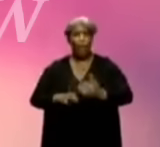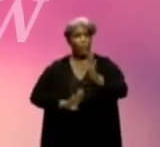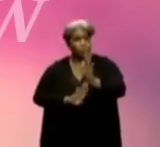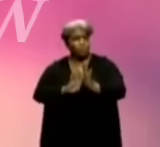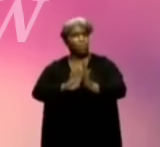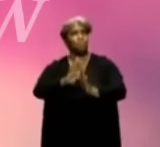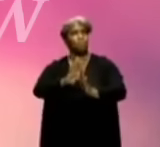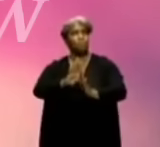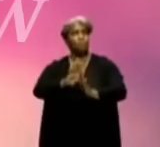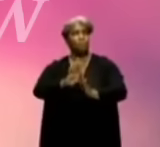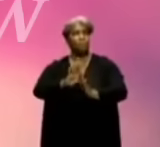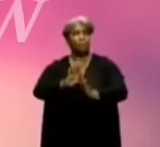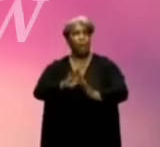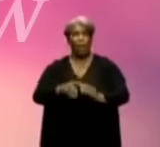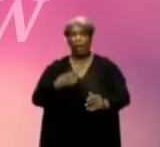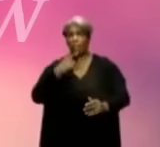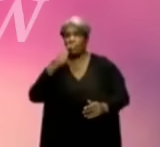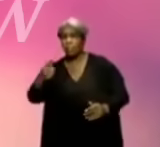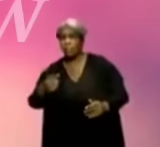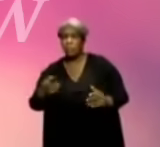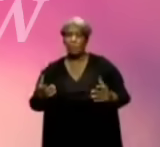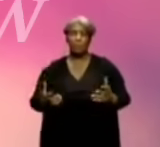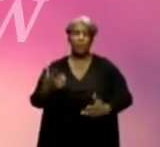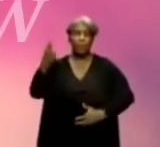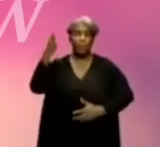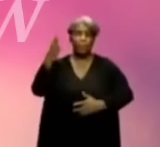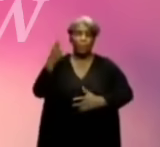puede garantizar a nadie